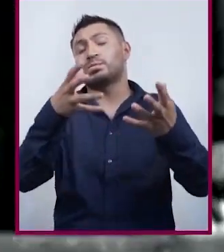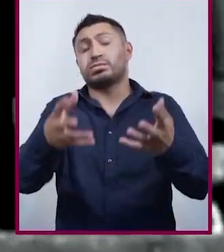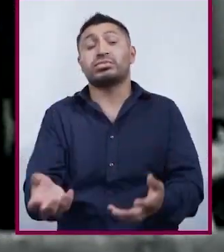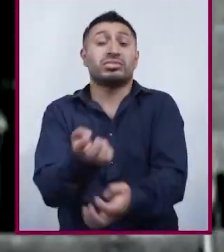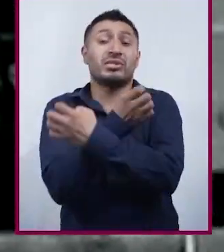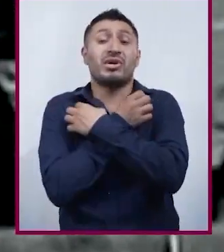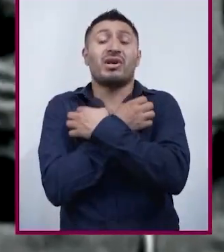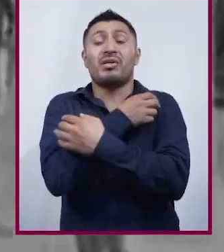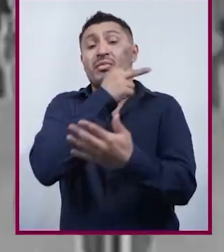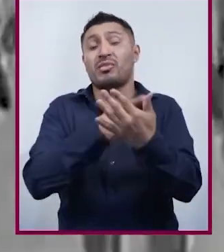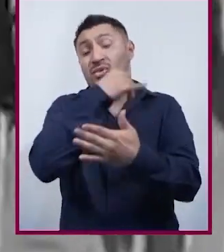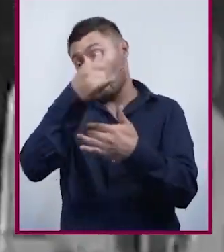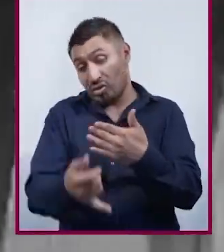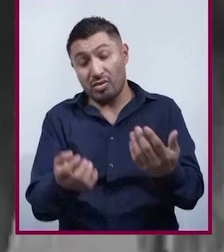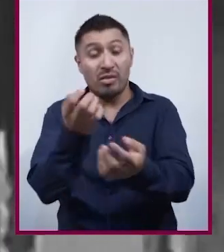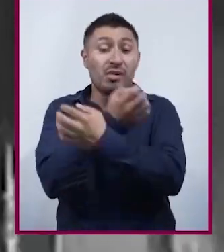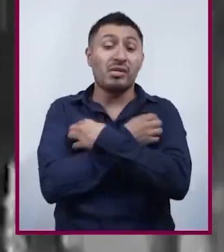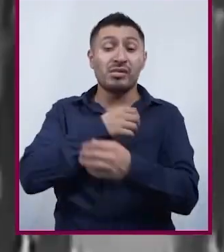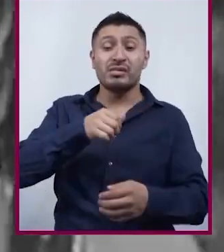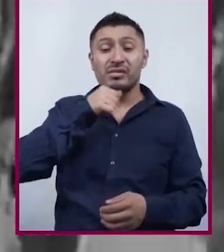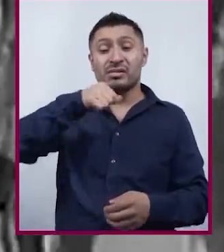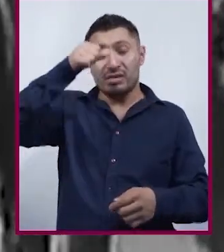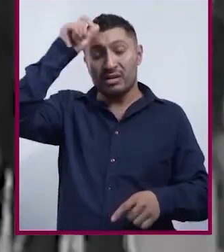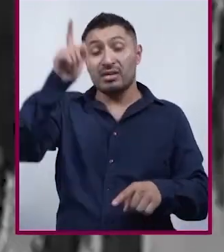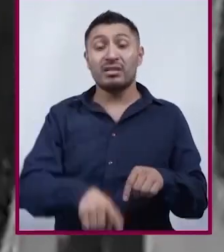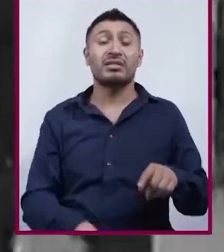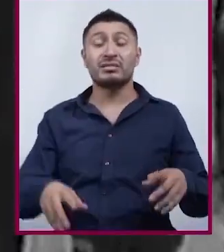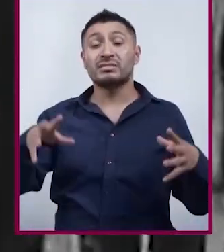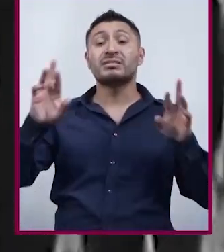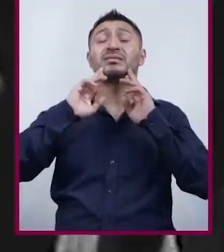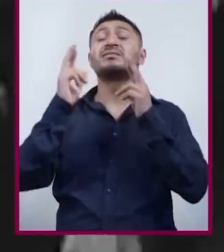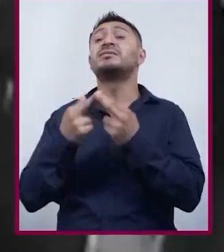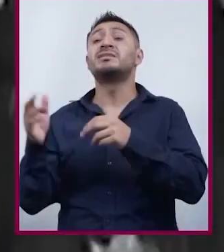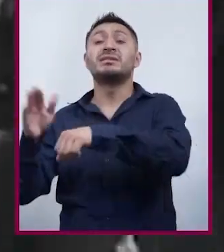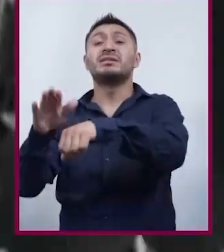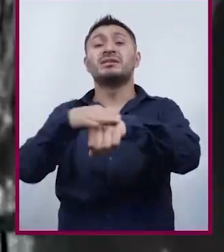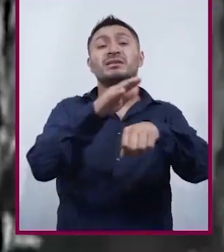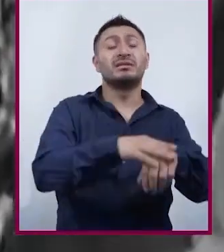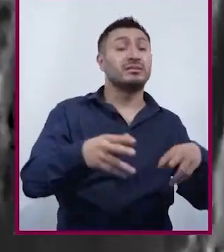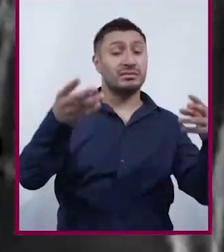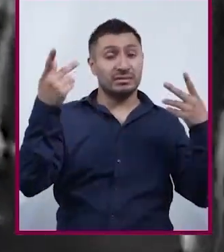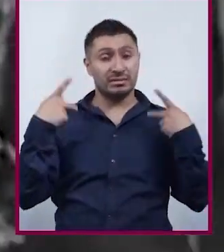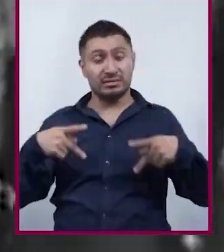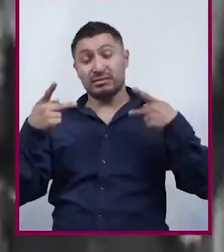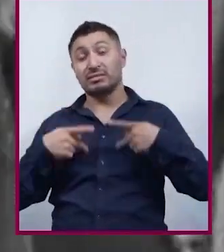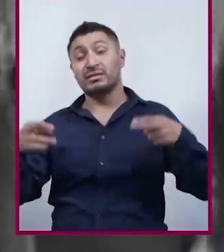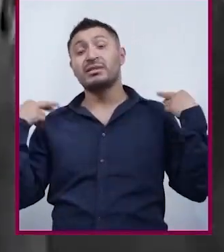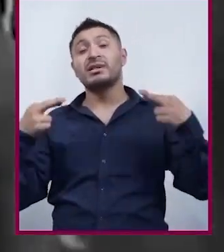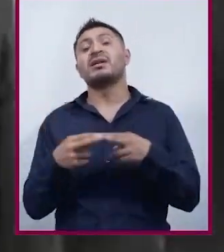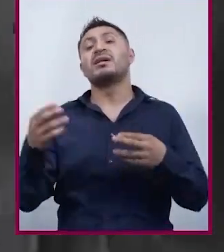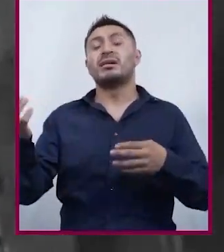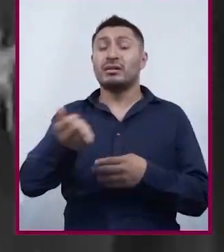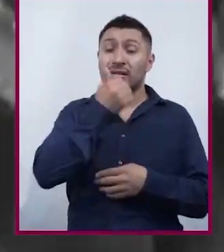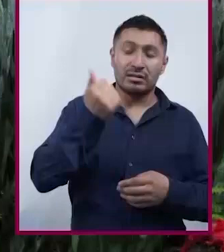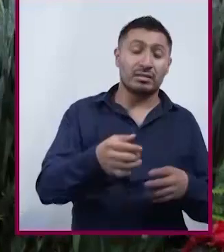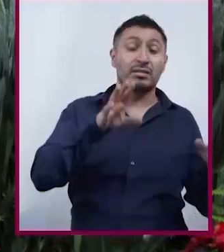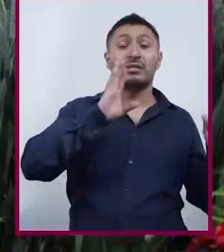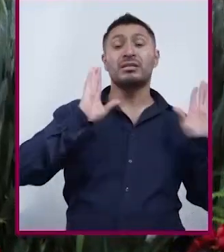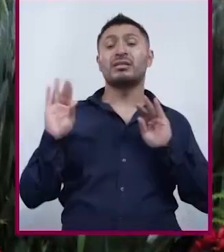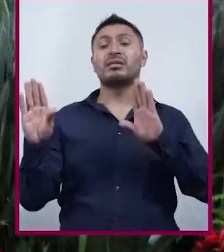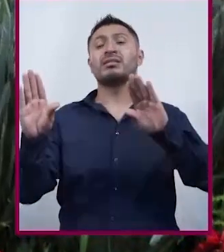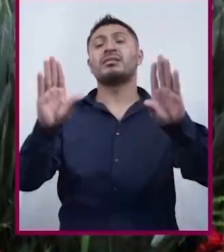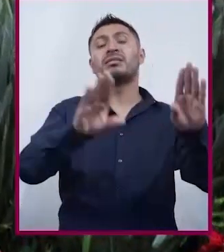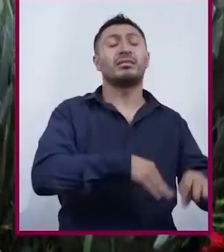de educación y alfabetización. Reunió a un ejército de maestros y estudiantes dispuestos a enseñar a leer y a escribir